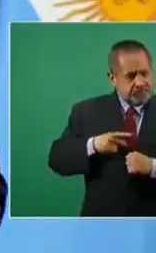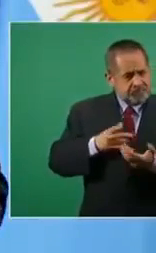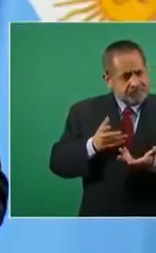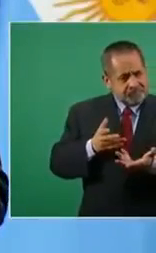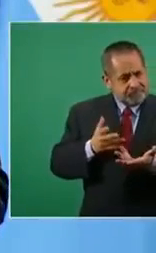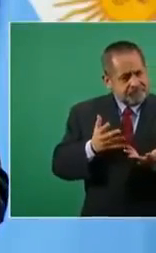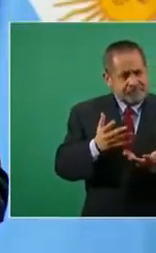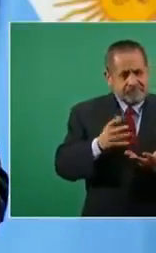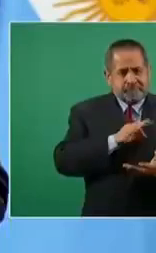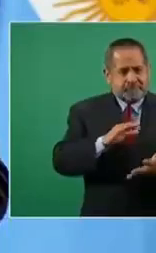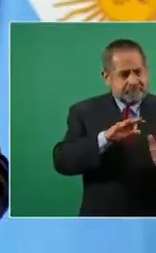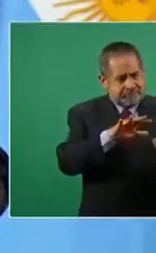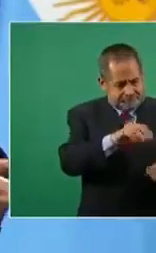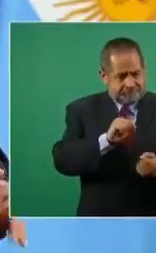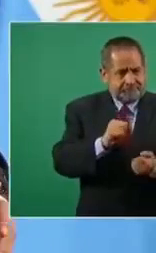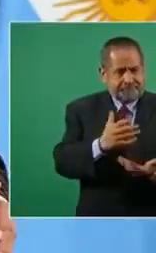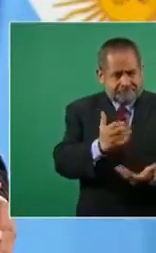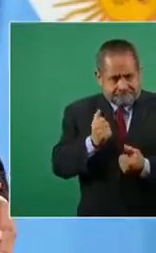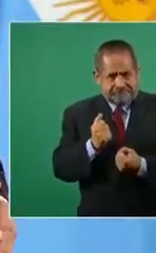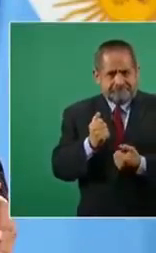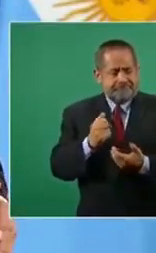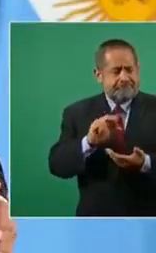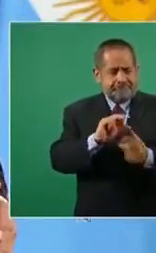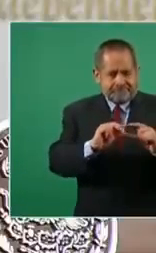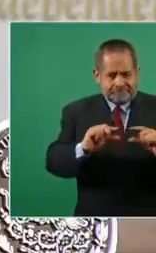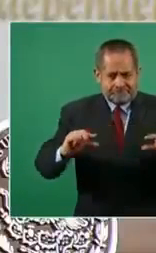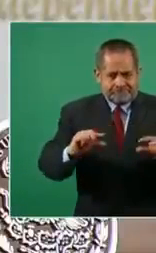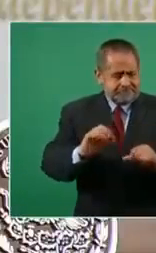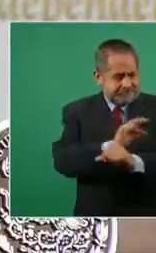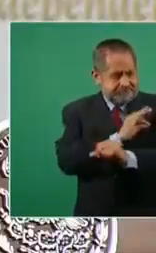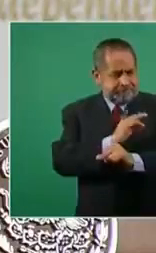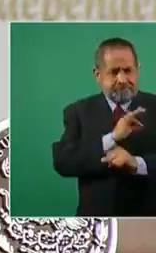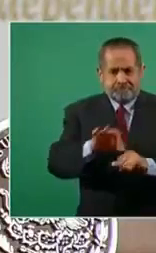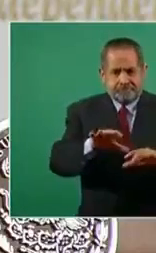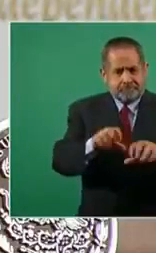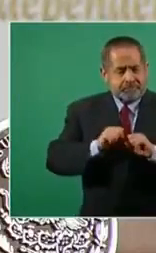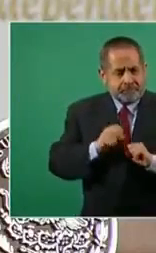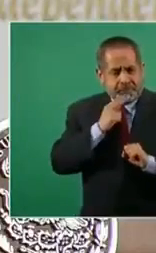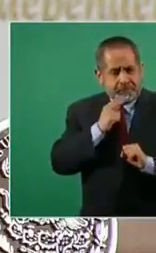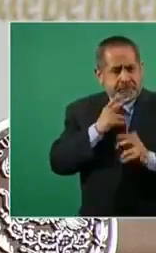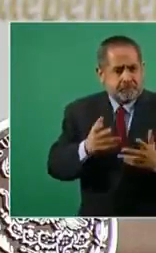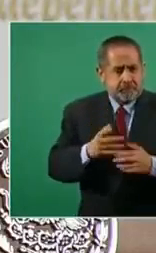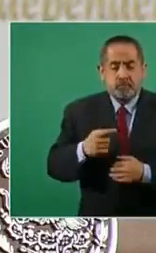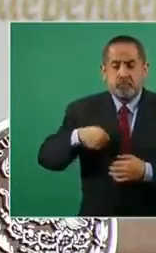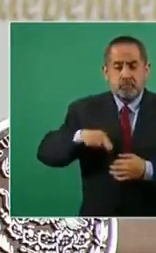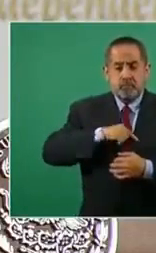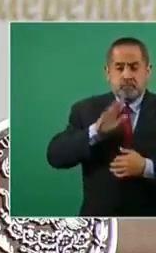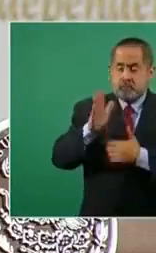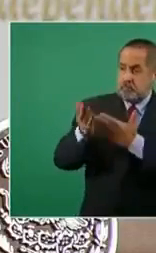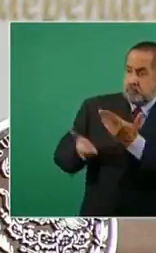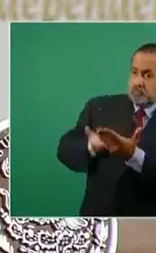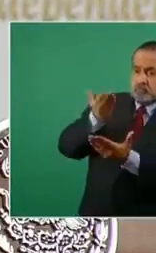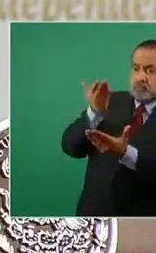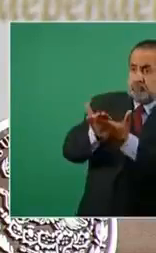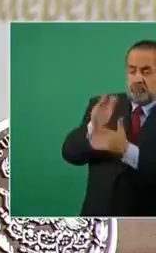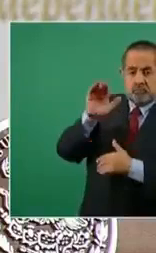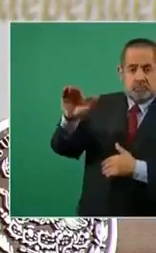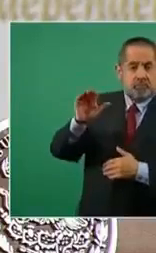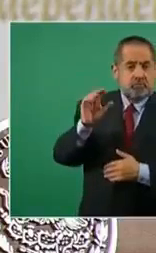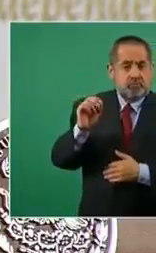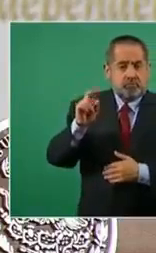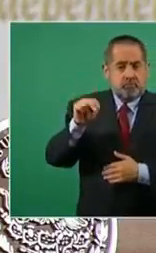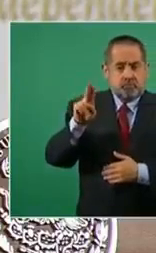Administración Federal, como lo es la Auditoría Superior de la Federación. Sin embargo, el Tribunal Electoral del Poder Judicial